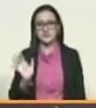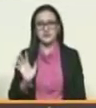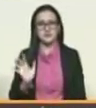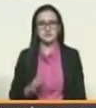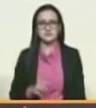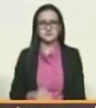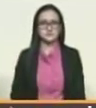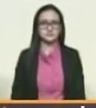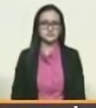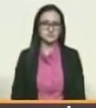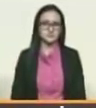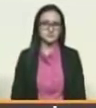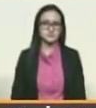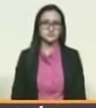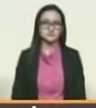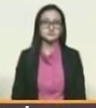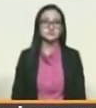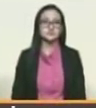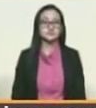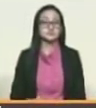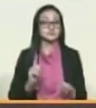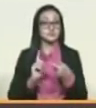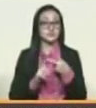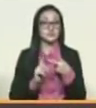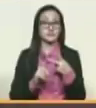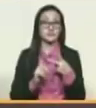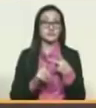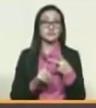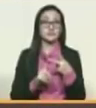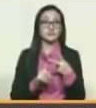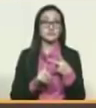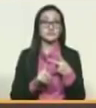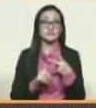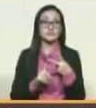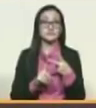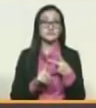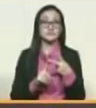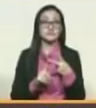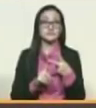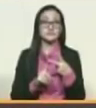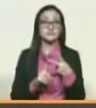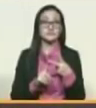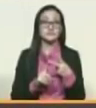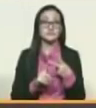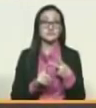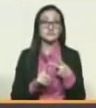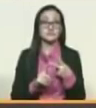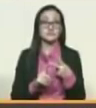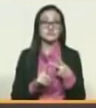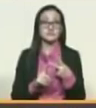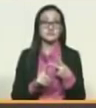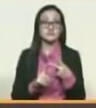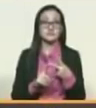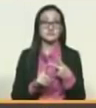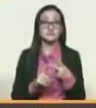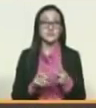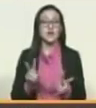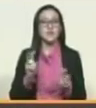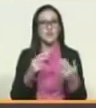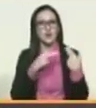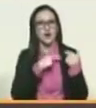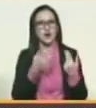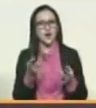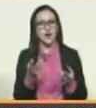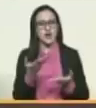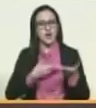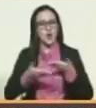en nuestra parte. Sobre las declaraciones, las nefastas declaraciones del nuevo encargado de negocios